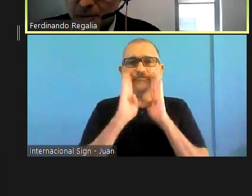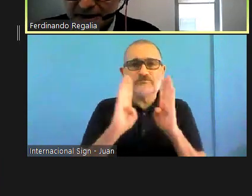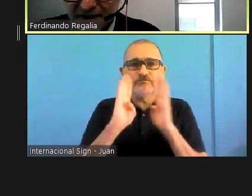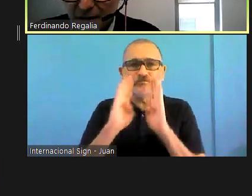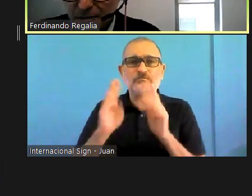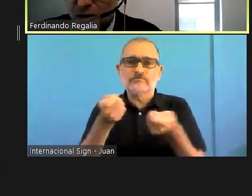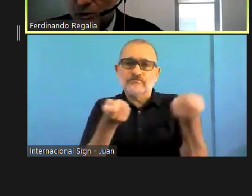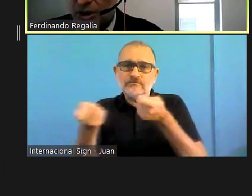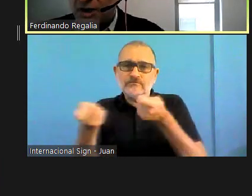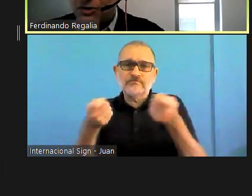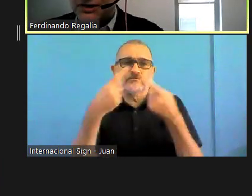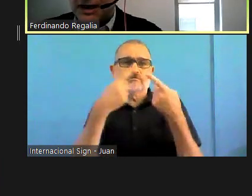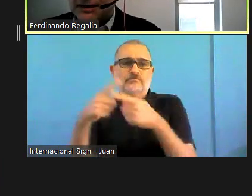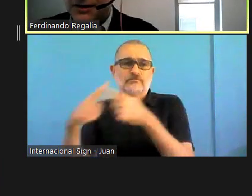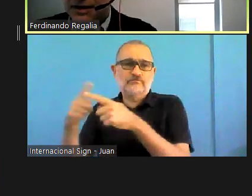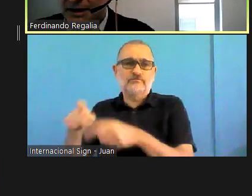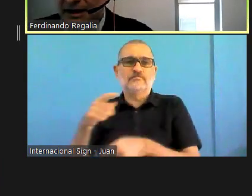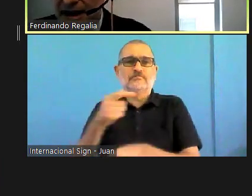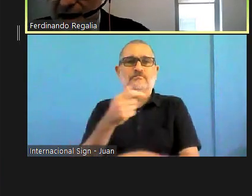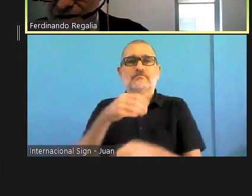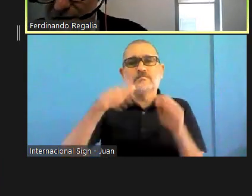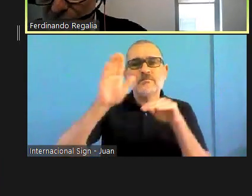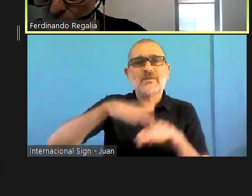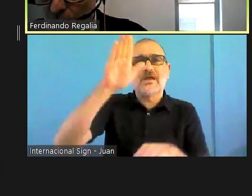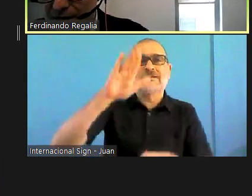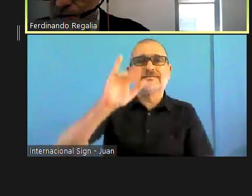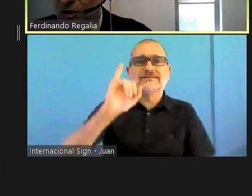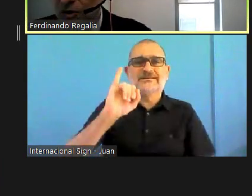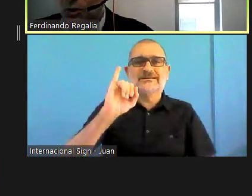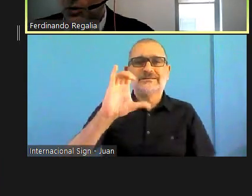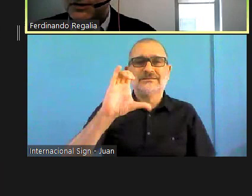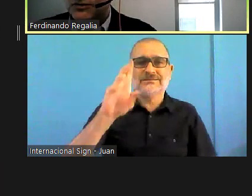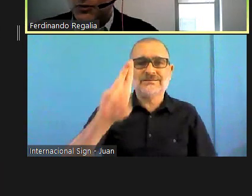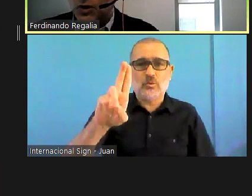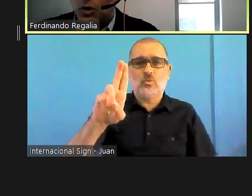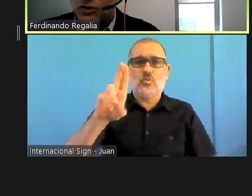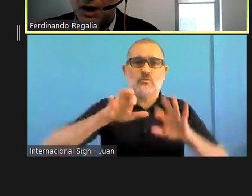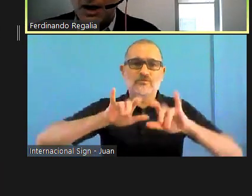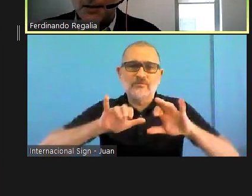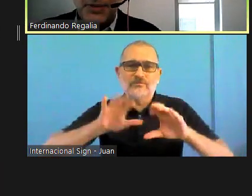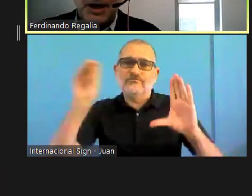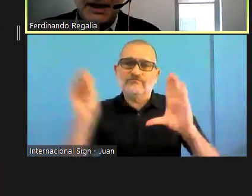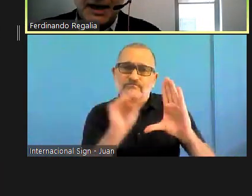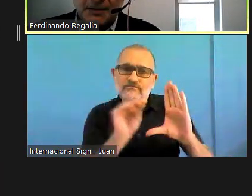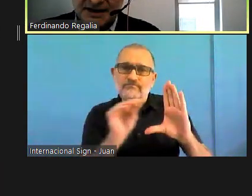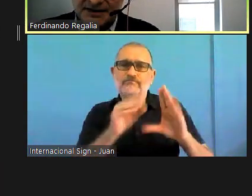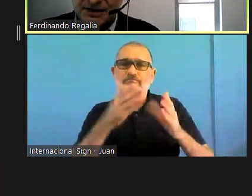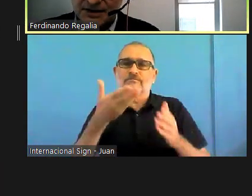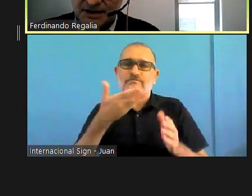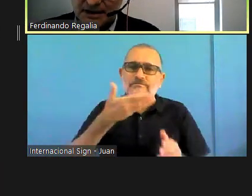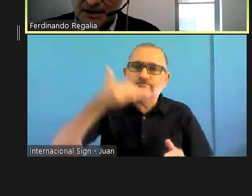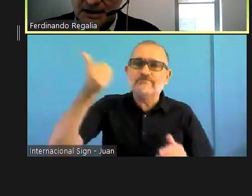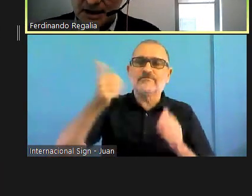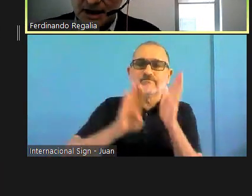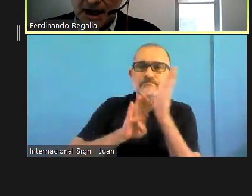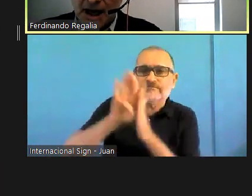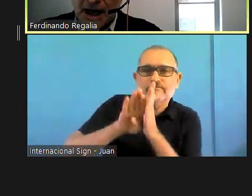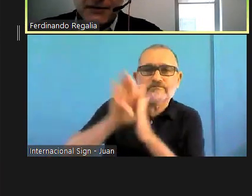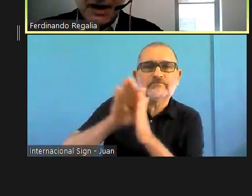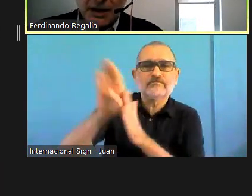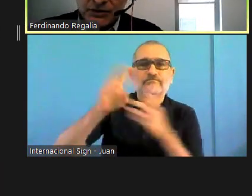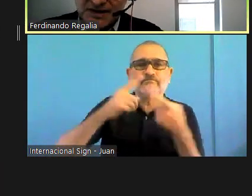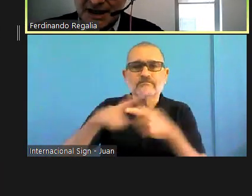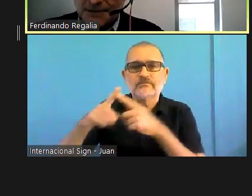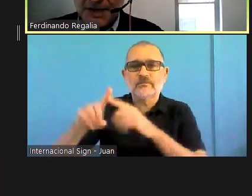cuidados intensivos y los servicios ofrecidos, desarrollando estrategias para tratar de diferentes formas a la comunidad